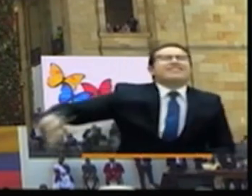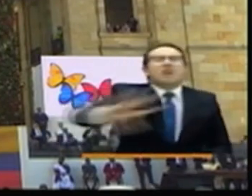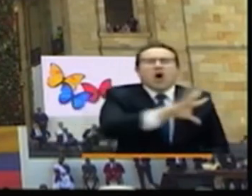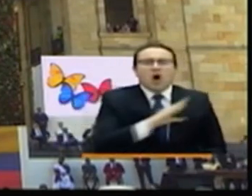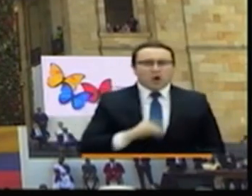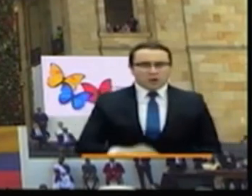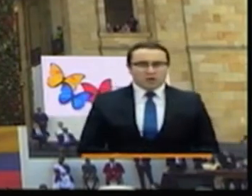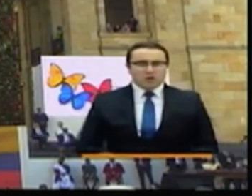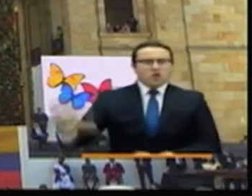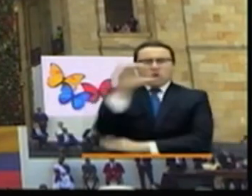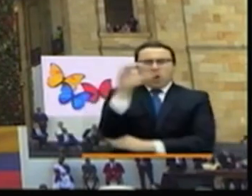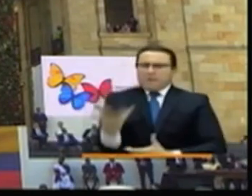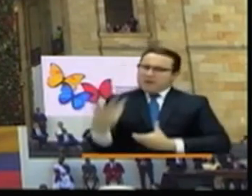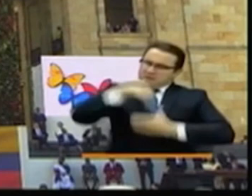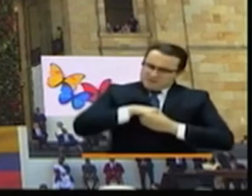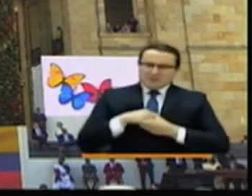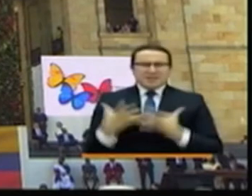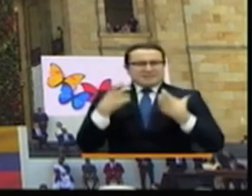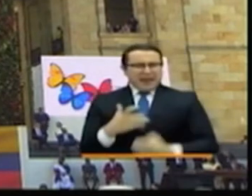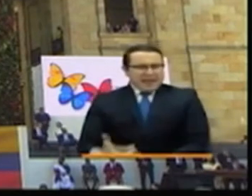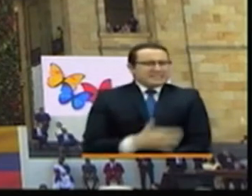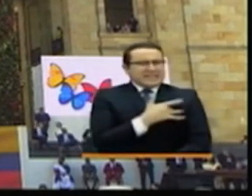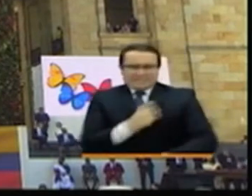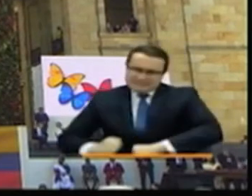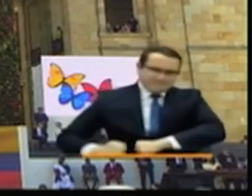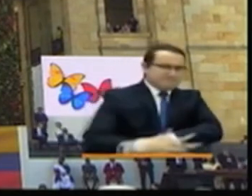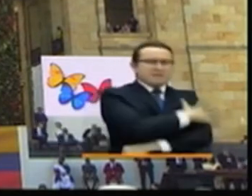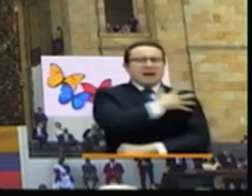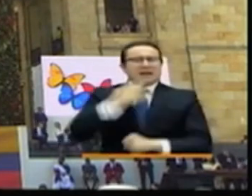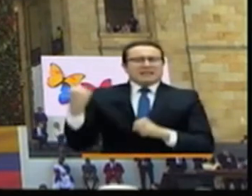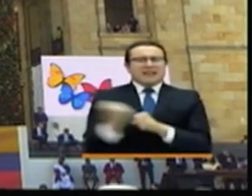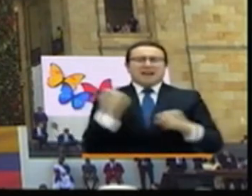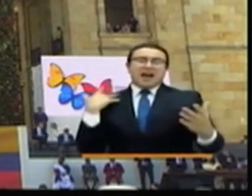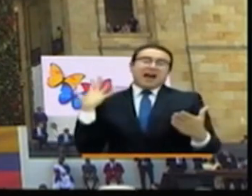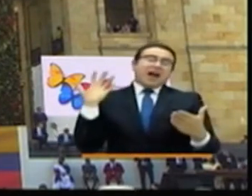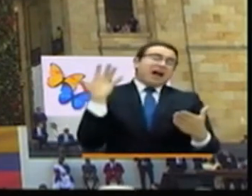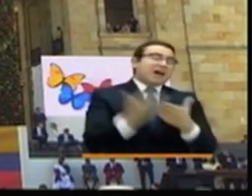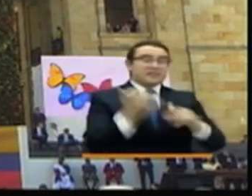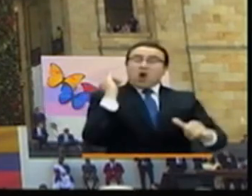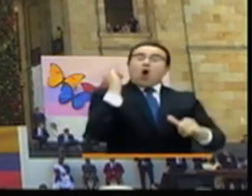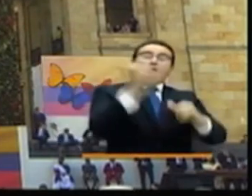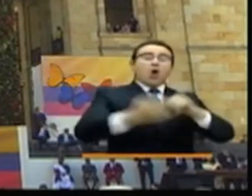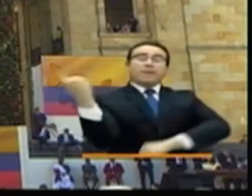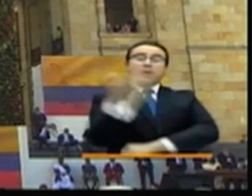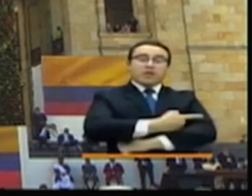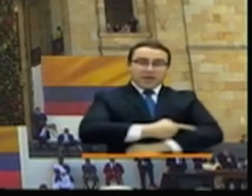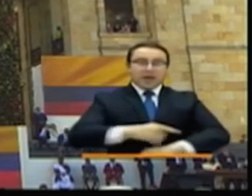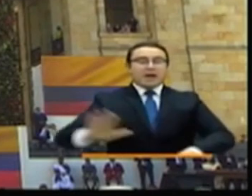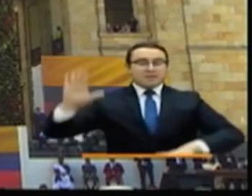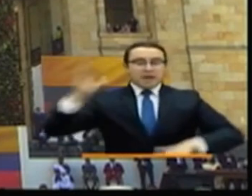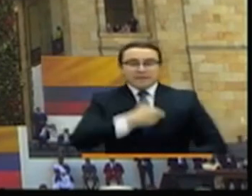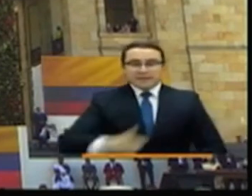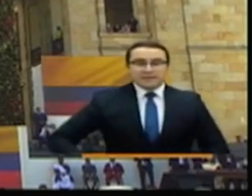sentir y por la que trabajaremos hasta el último día de nuestro mandato. En este primer discurso